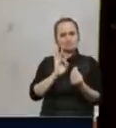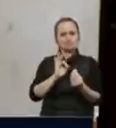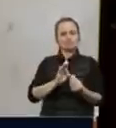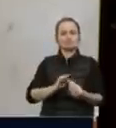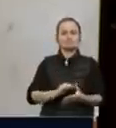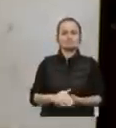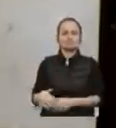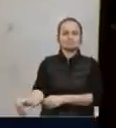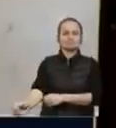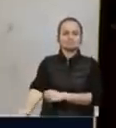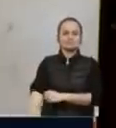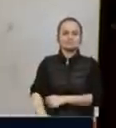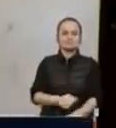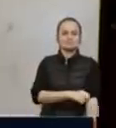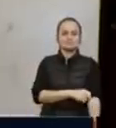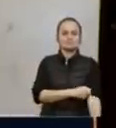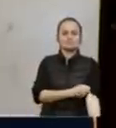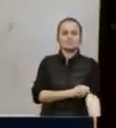Ellos